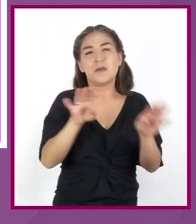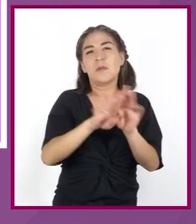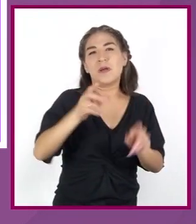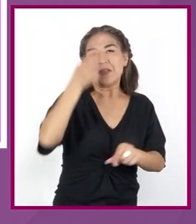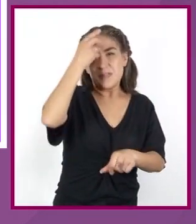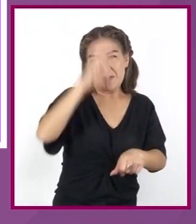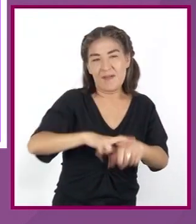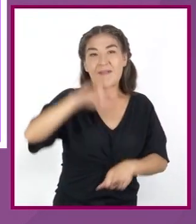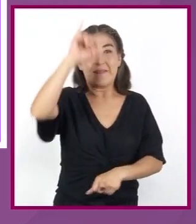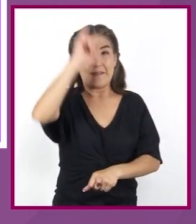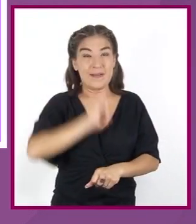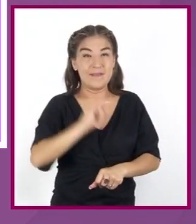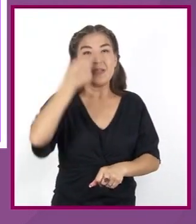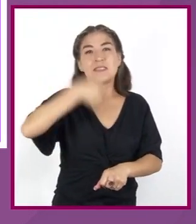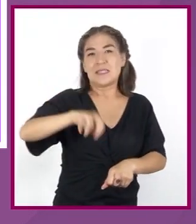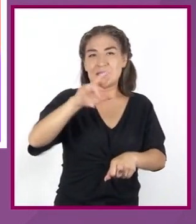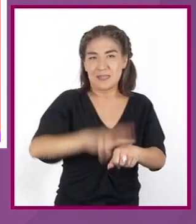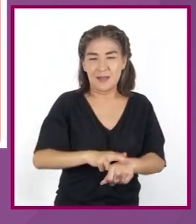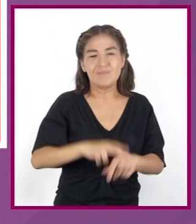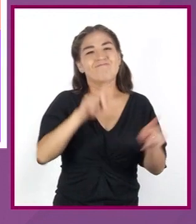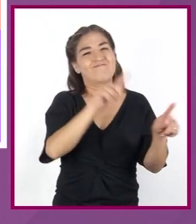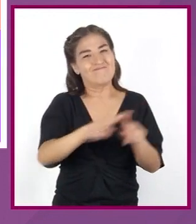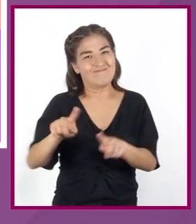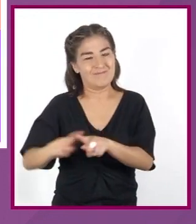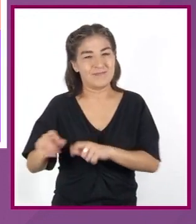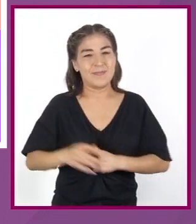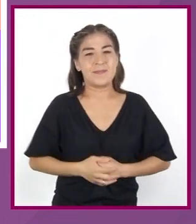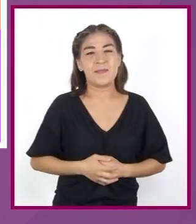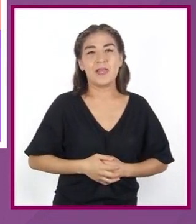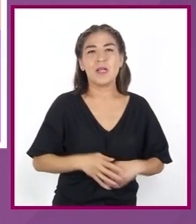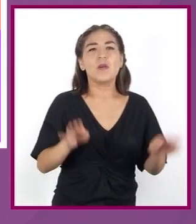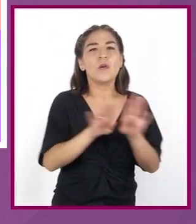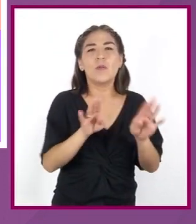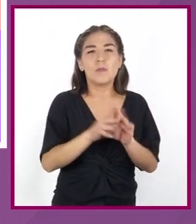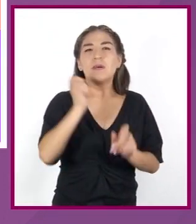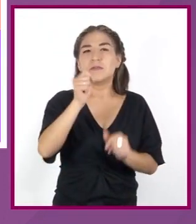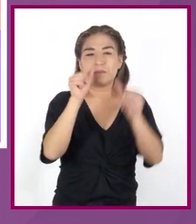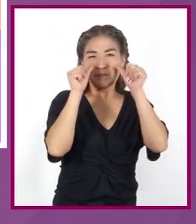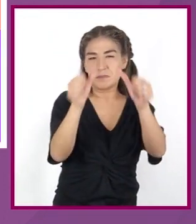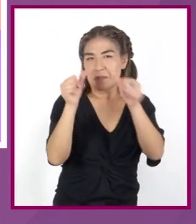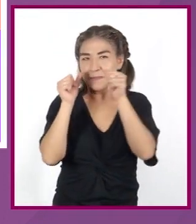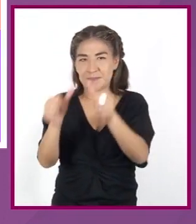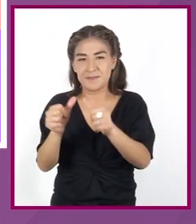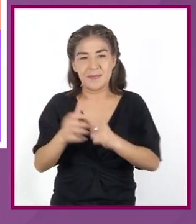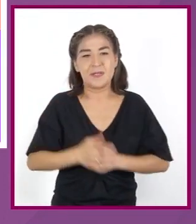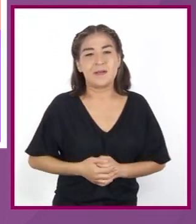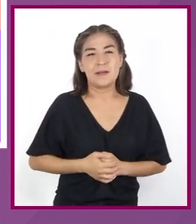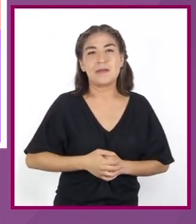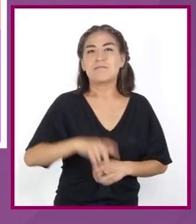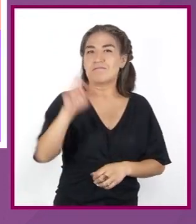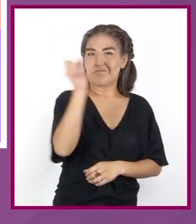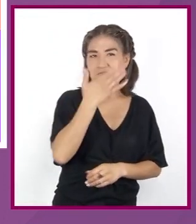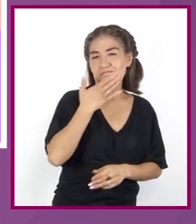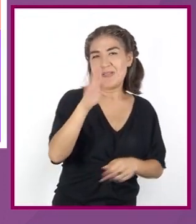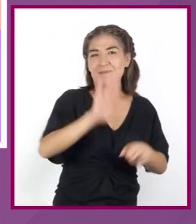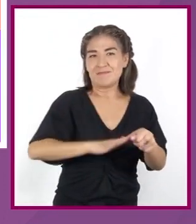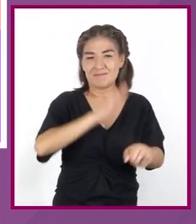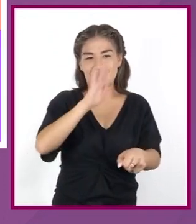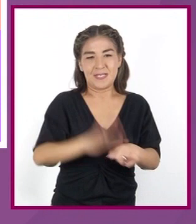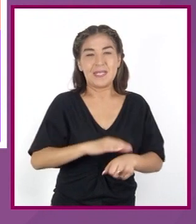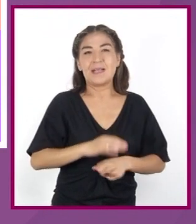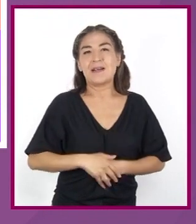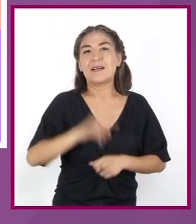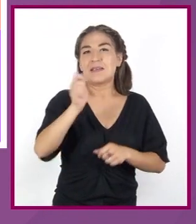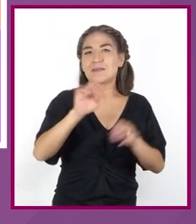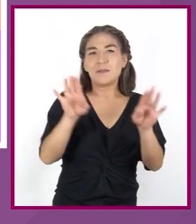jefe, secretario, etc. De fórmulas de tratamiento, como excelentísimo,